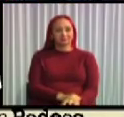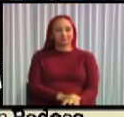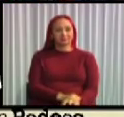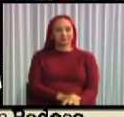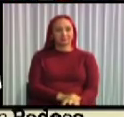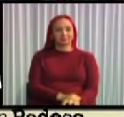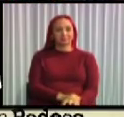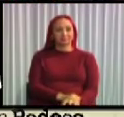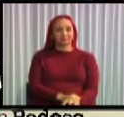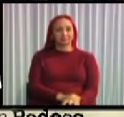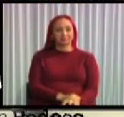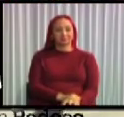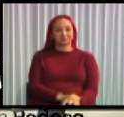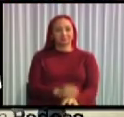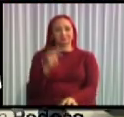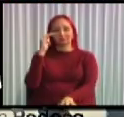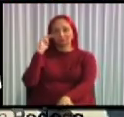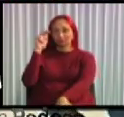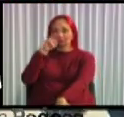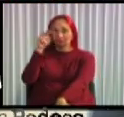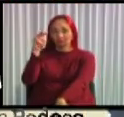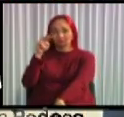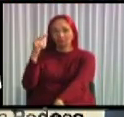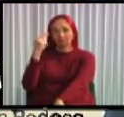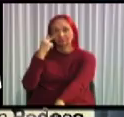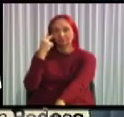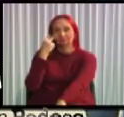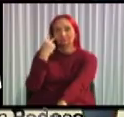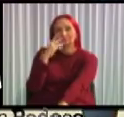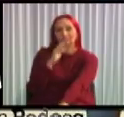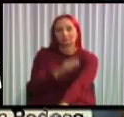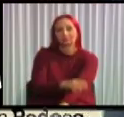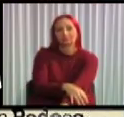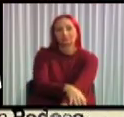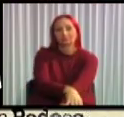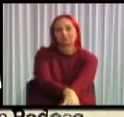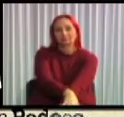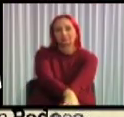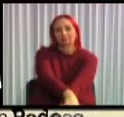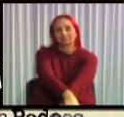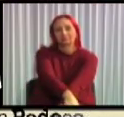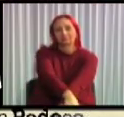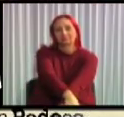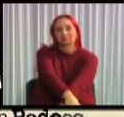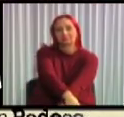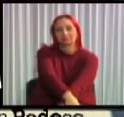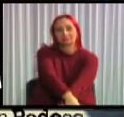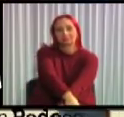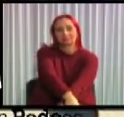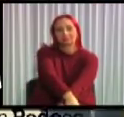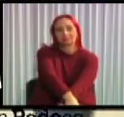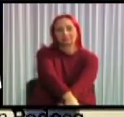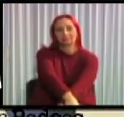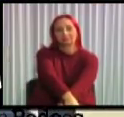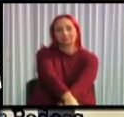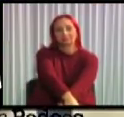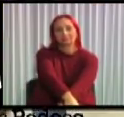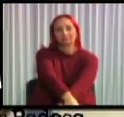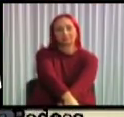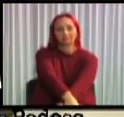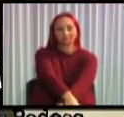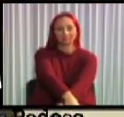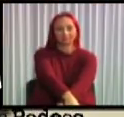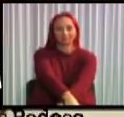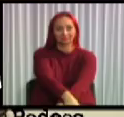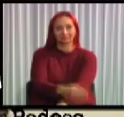de que sí sirve. Vamos a ver eso. Abajo del río. Está con una lesión, don Roger, dice. No, es que no quiero hacerlo pasar un mal a